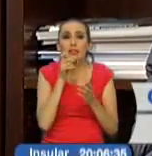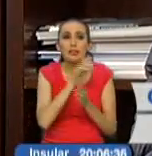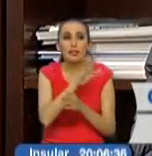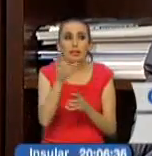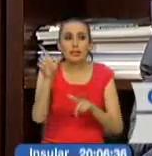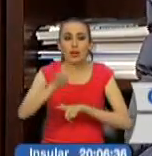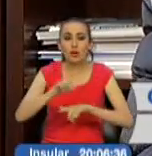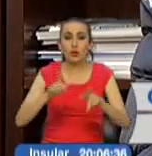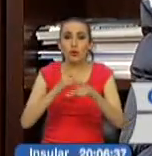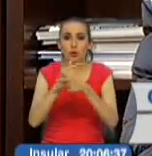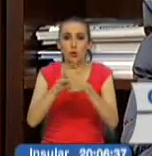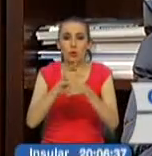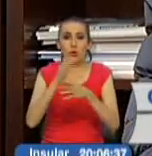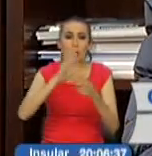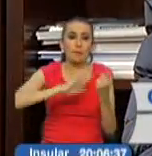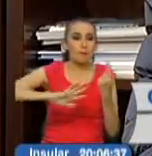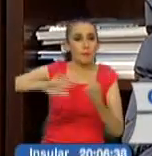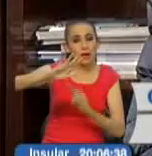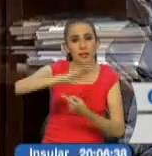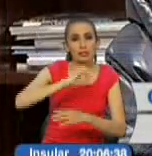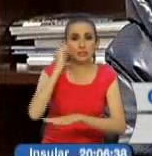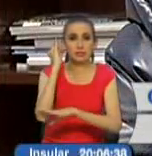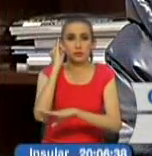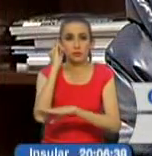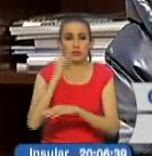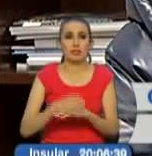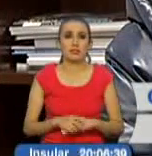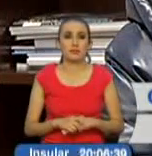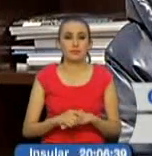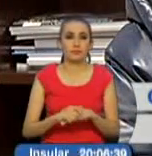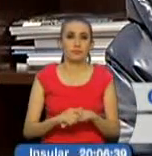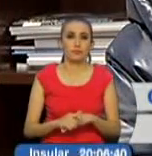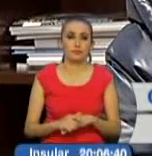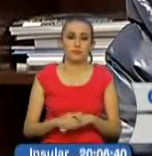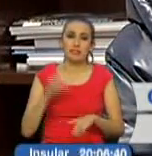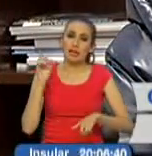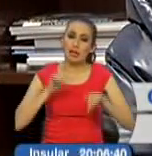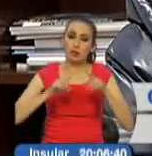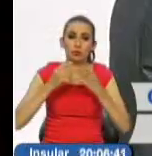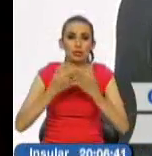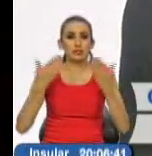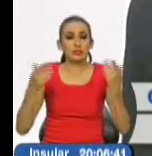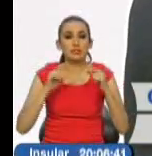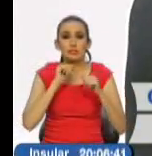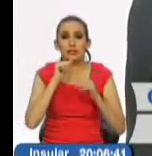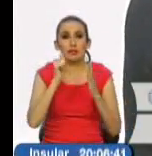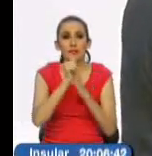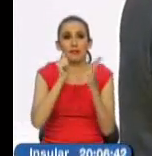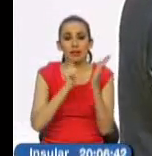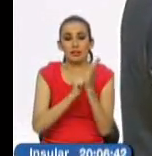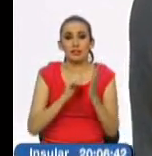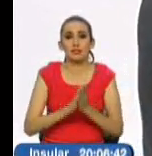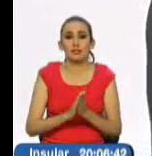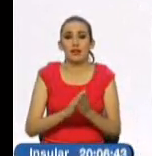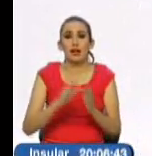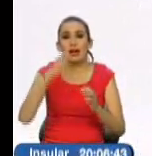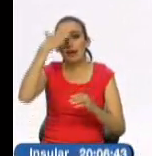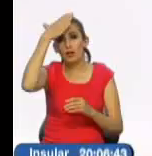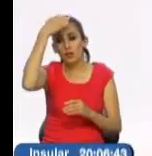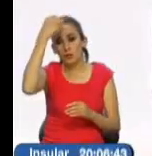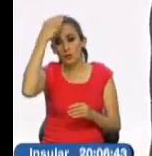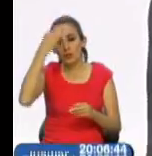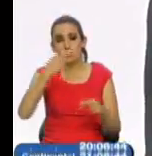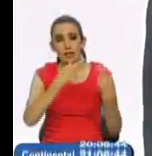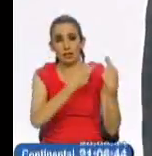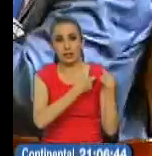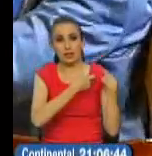productivo al ubicarse en parques industriales. Hay algunas otras cosas que también están en agenda. El vicepresidente Jorge Glass, quien lidera